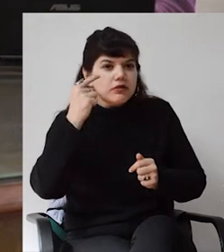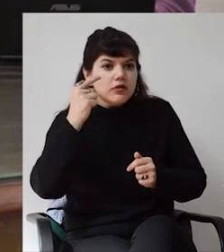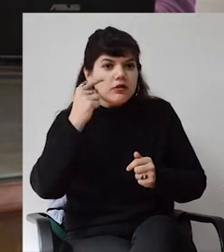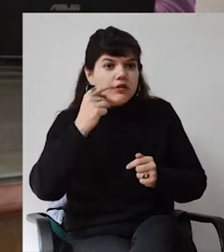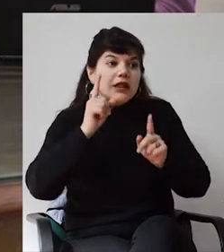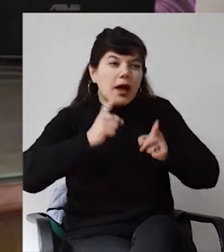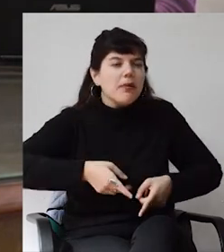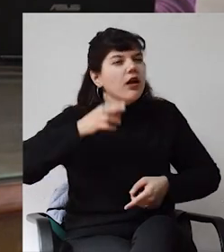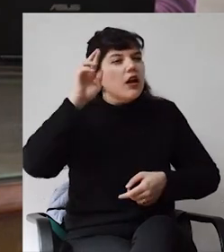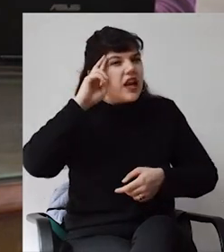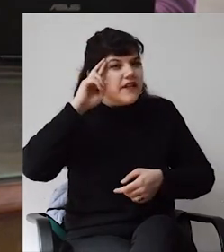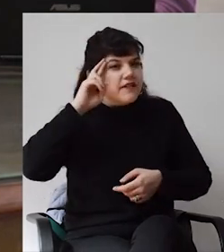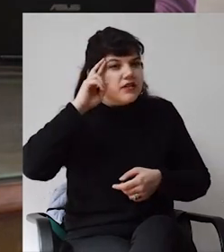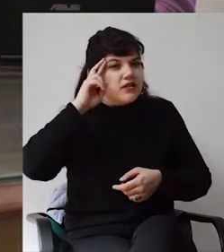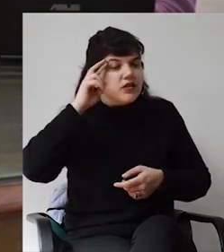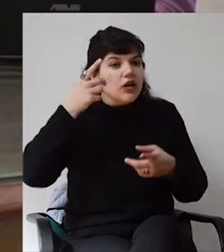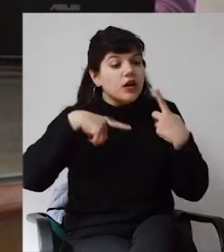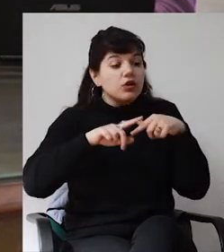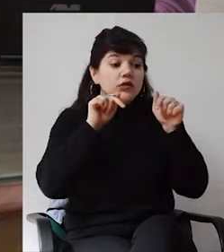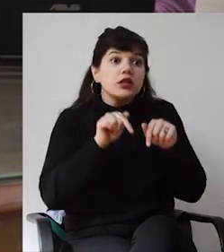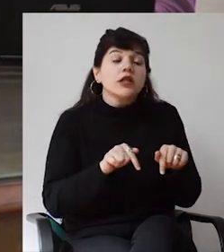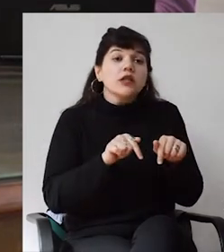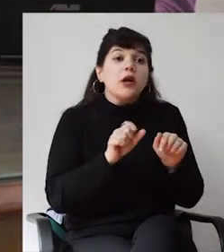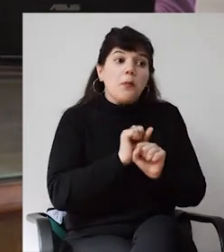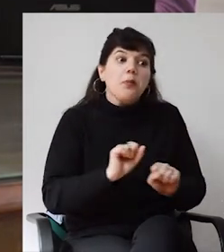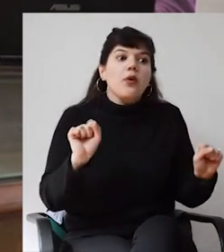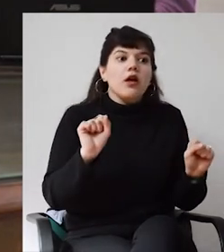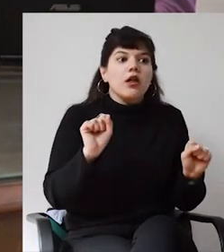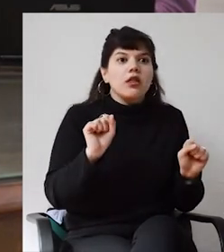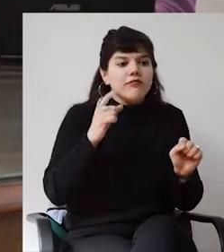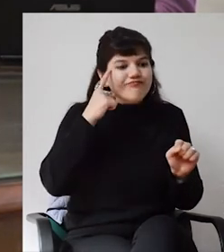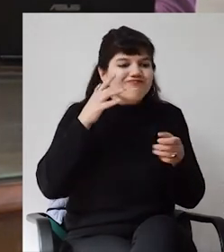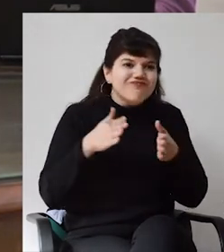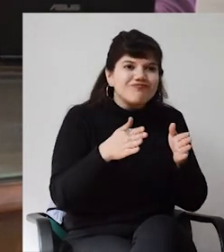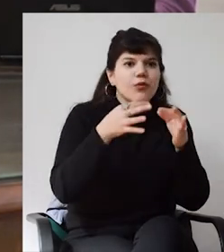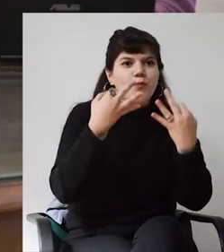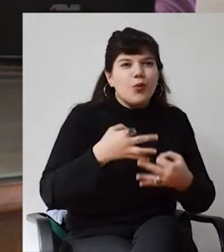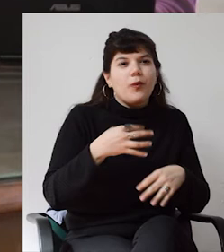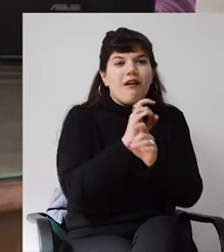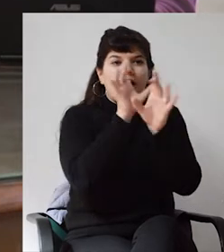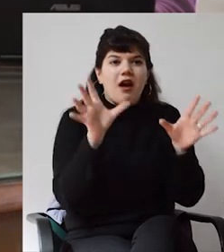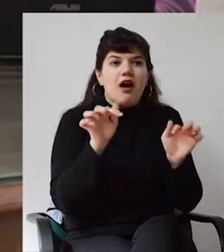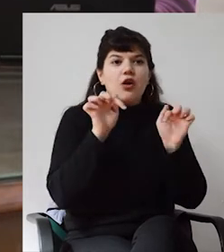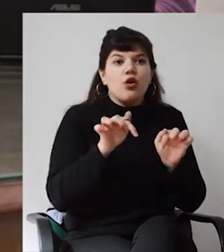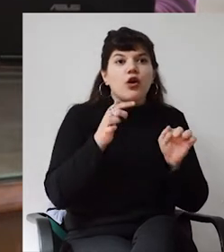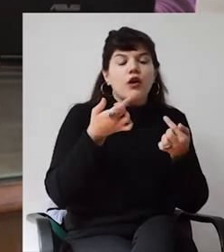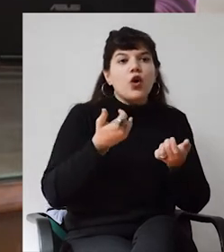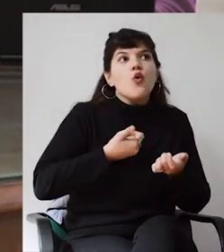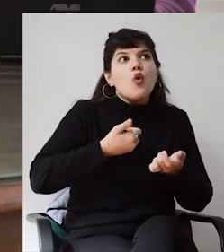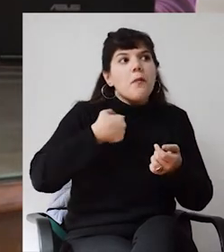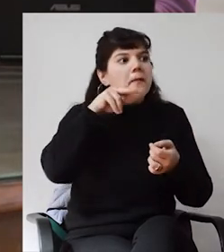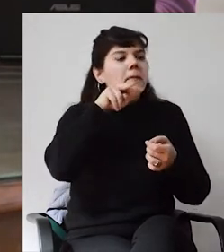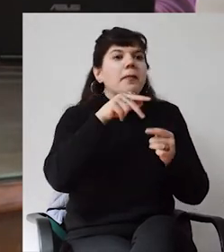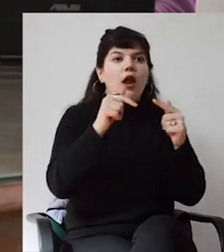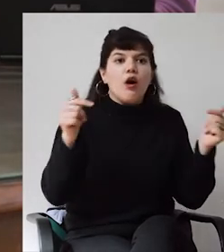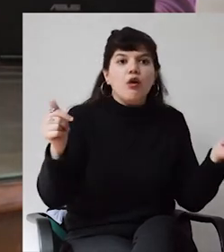digamos, y el reflexionar, y entonces allí puede tener sentido el aporte de una perspectiva de